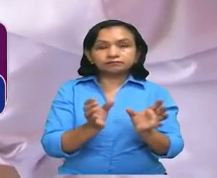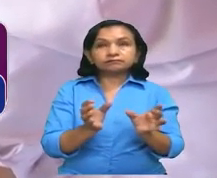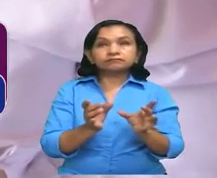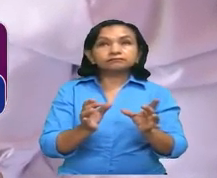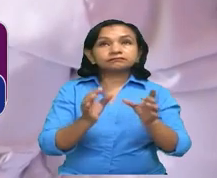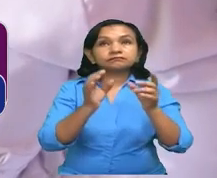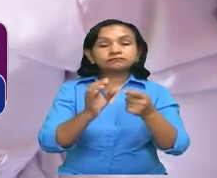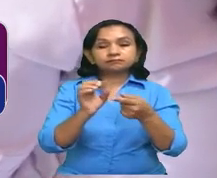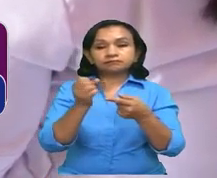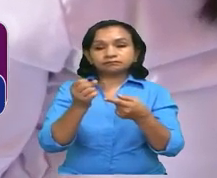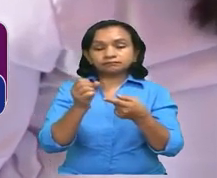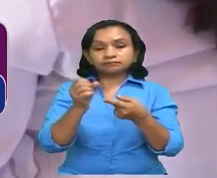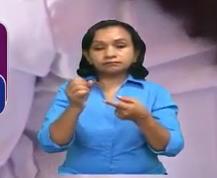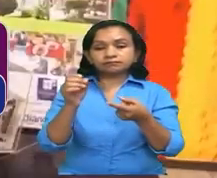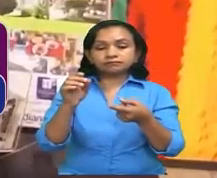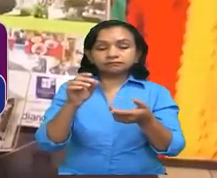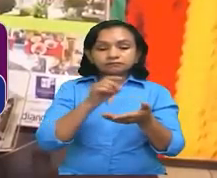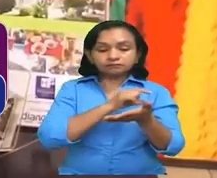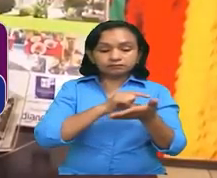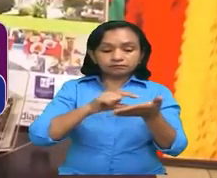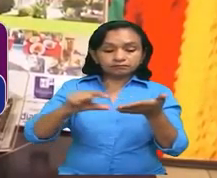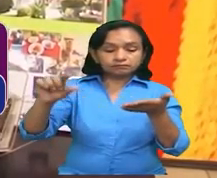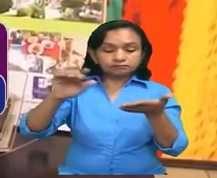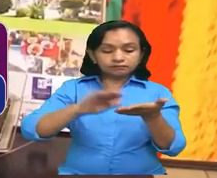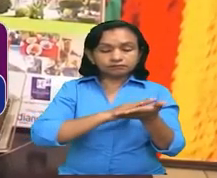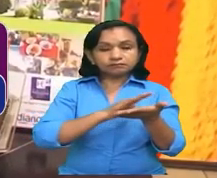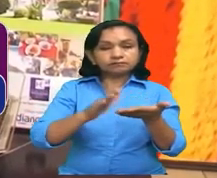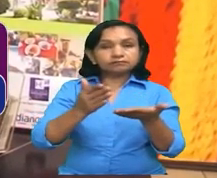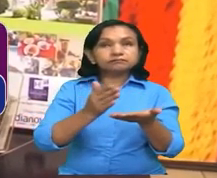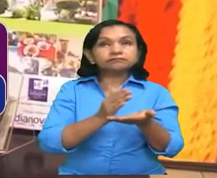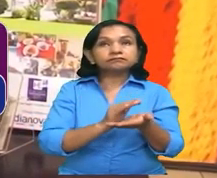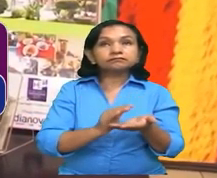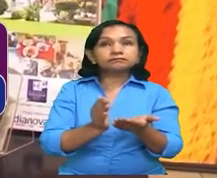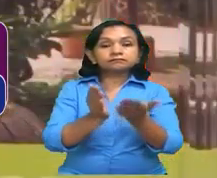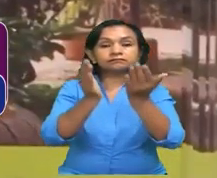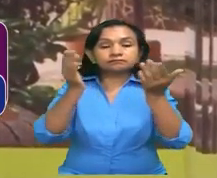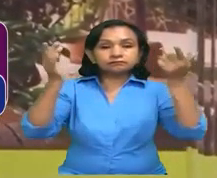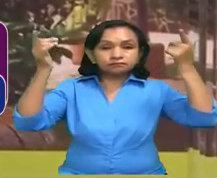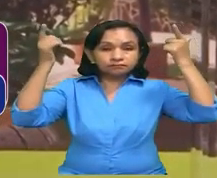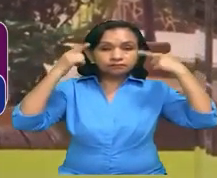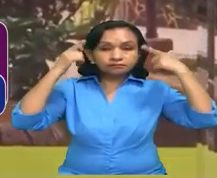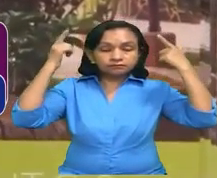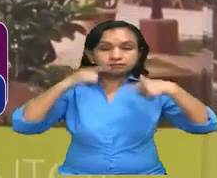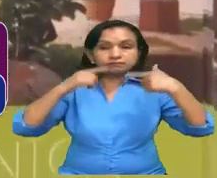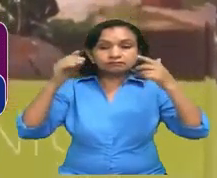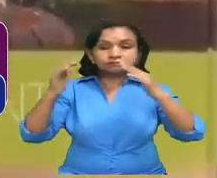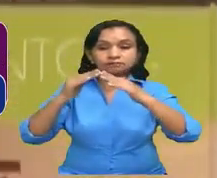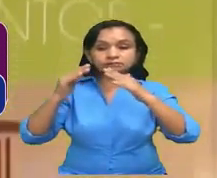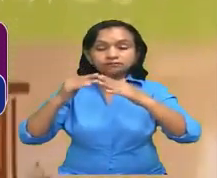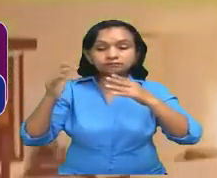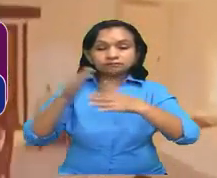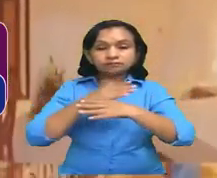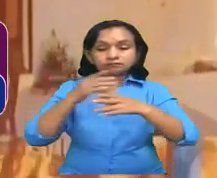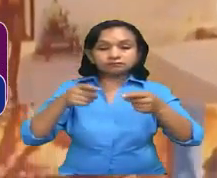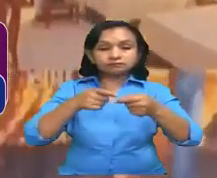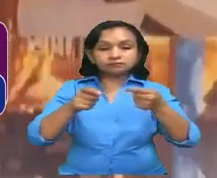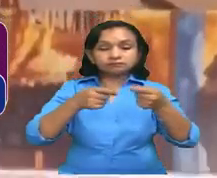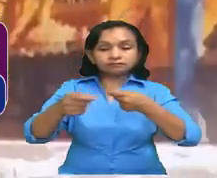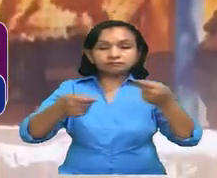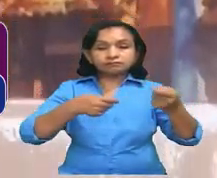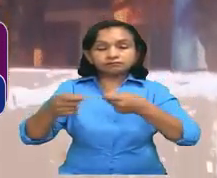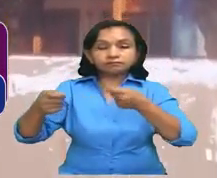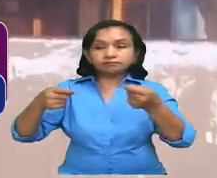que estaba tejiendo uno de sus productos. Y entiendo que ella es de Masaya, ¿no? De Masaya, nos visitaron